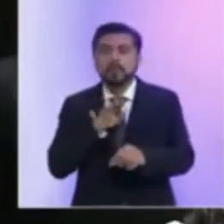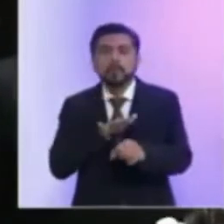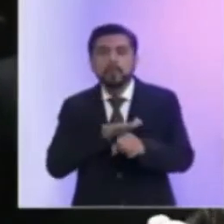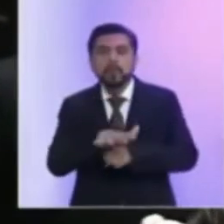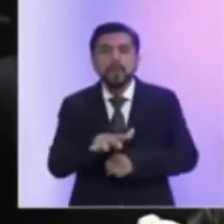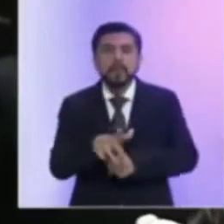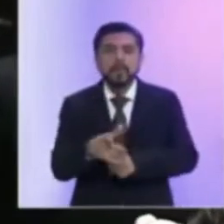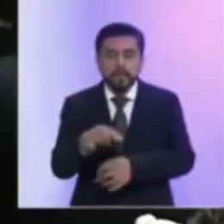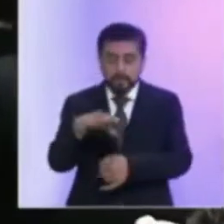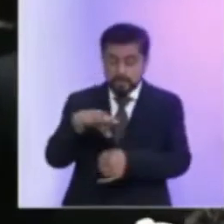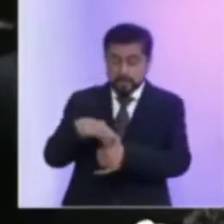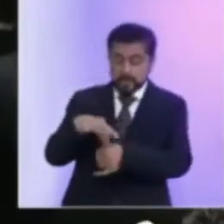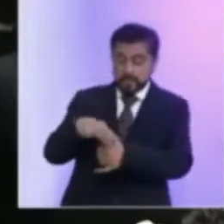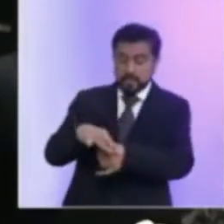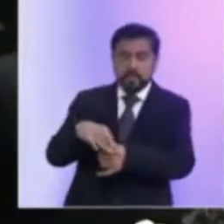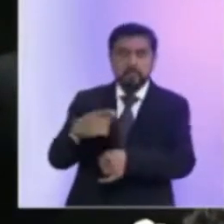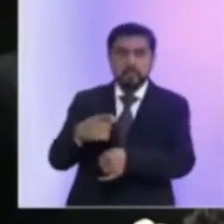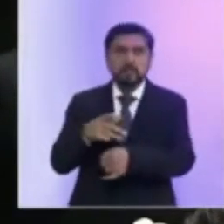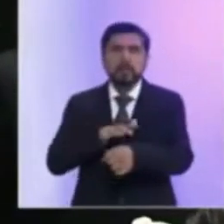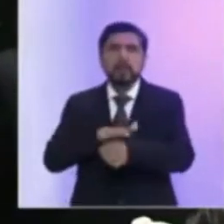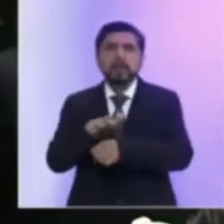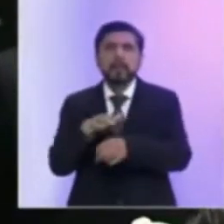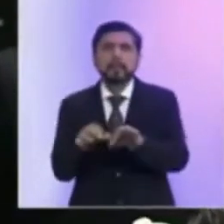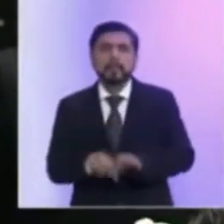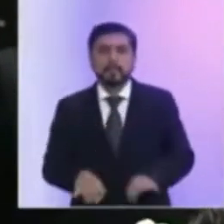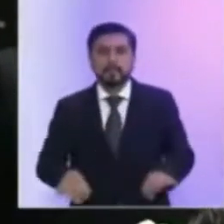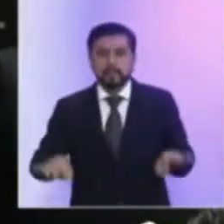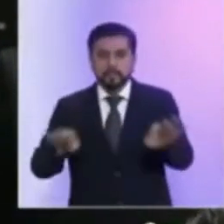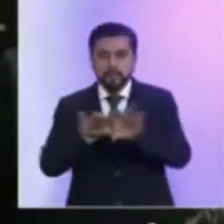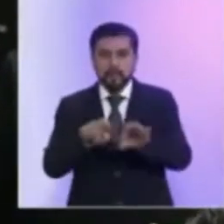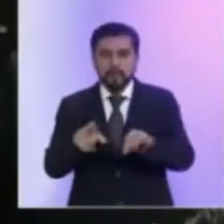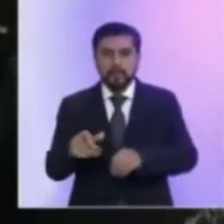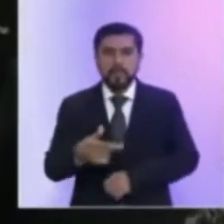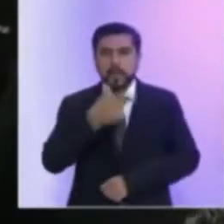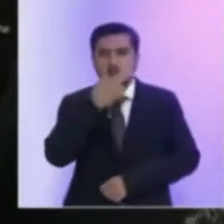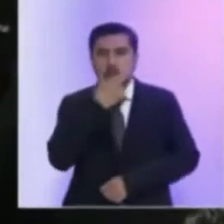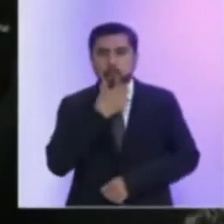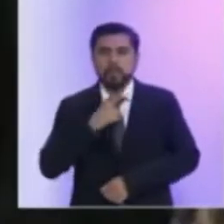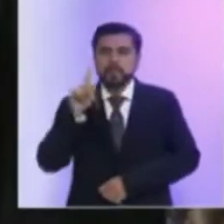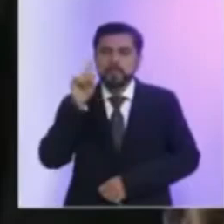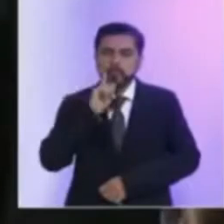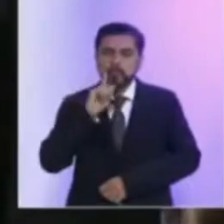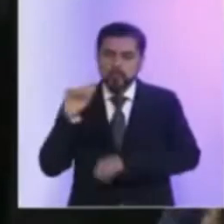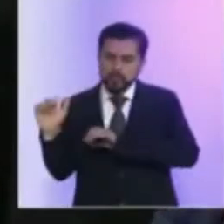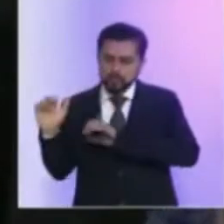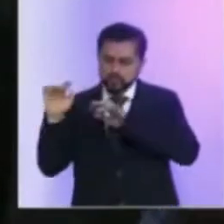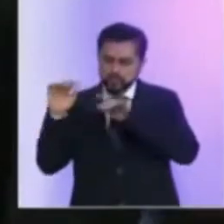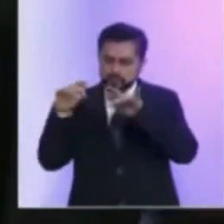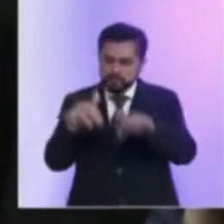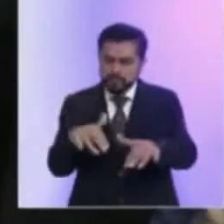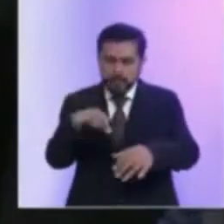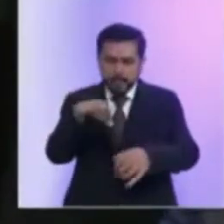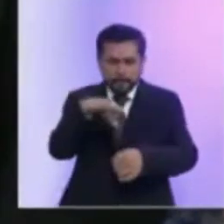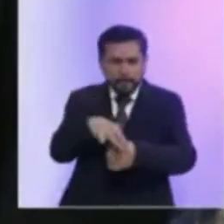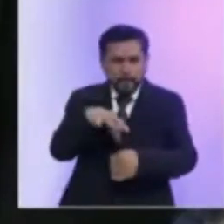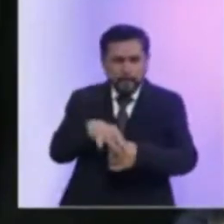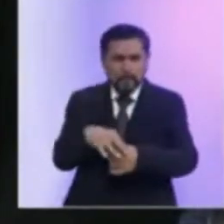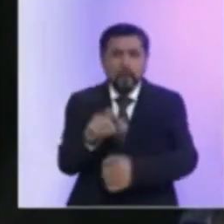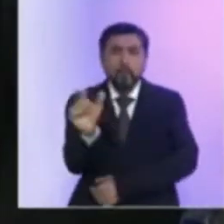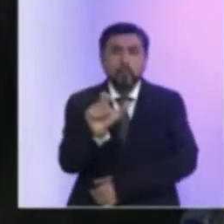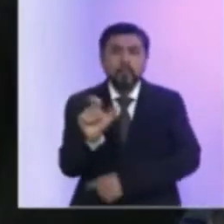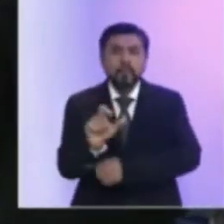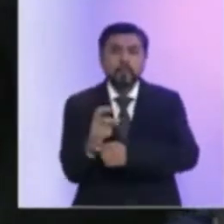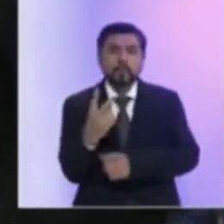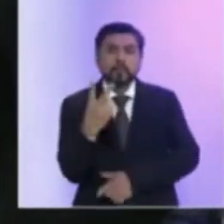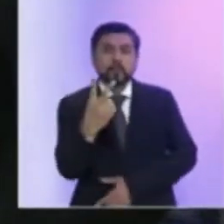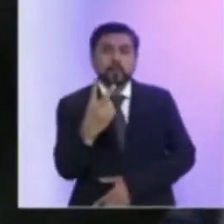elecciones en las que destacó la participación de las mexicanas y los mexicanos que emitieron su voto el pasado 2 de